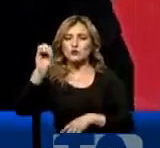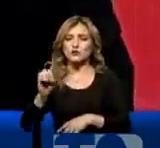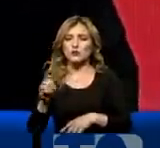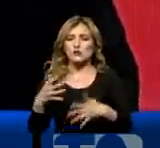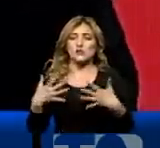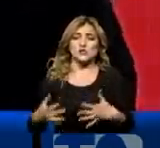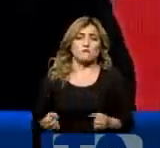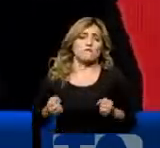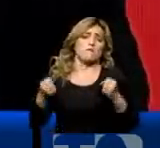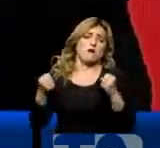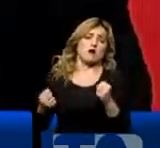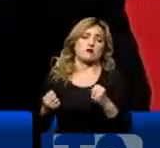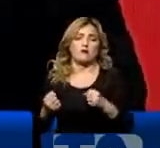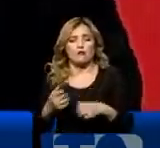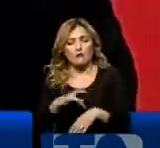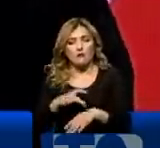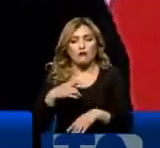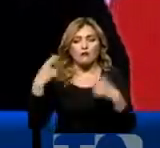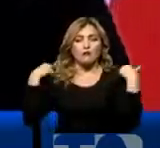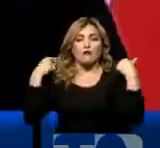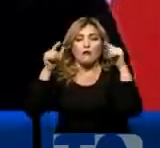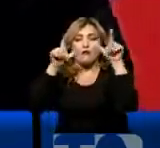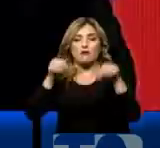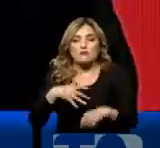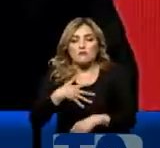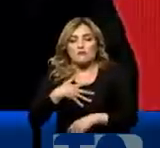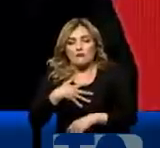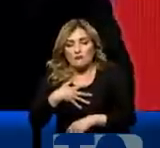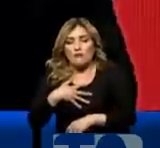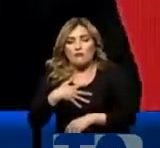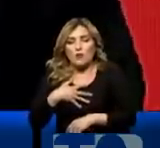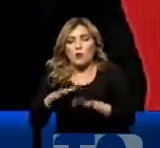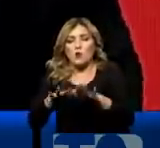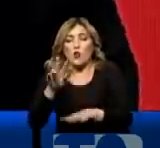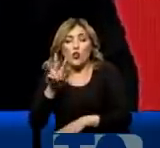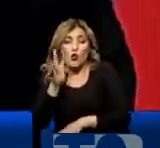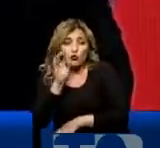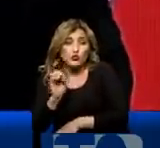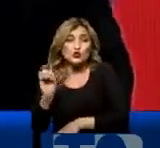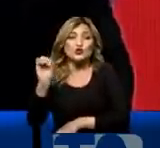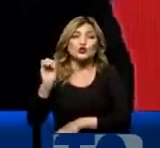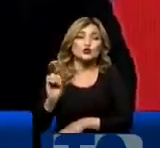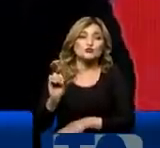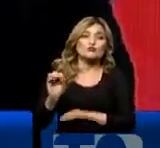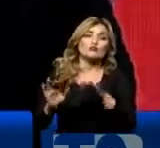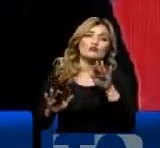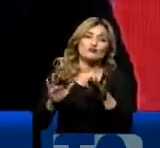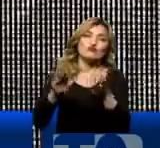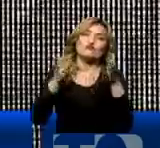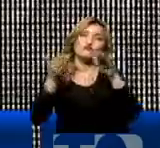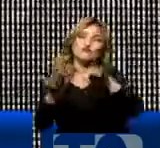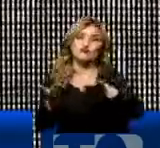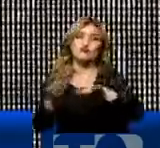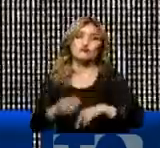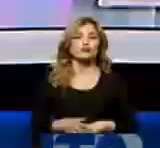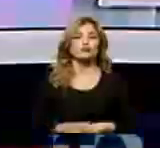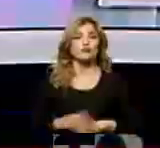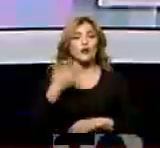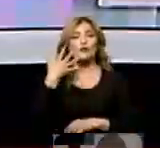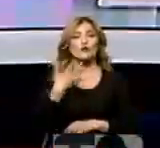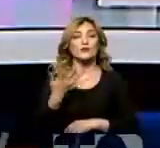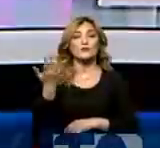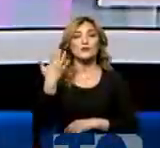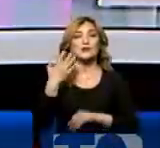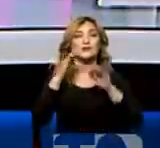severos, neumonía. De todos esos, aproximadamente el 2%, poco más, poco menos, fallece. El 10 de febrero se